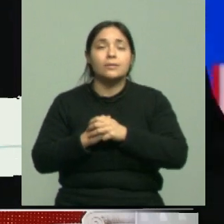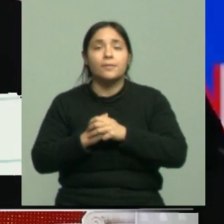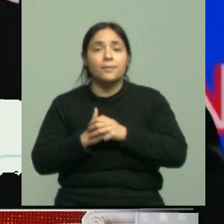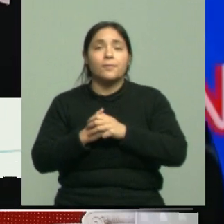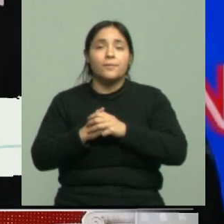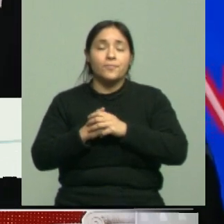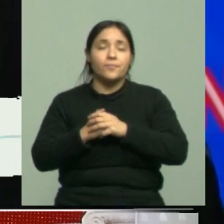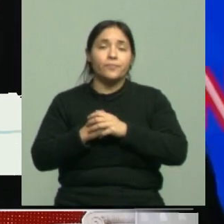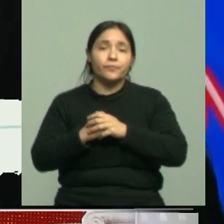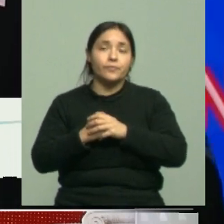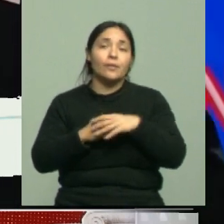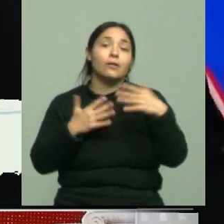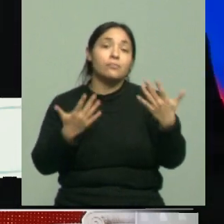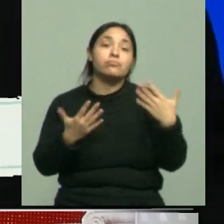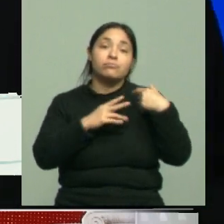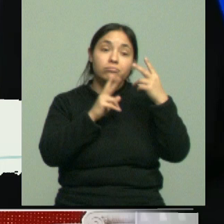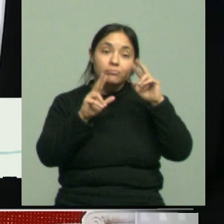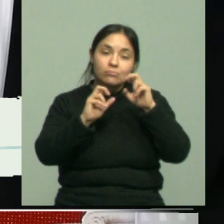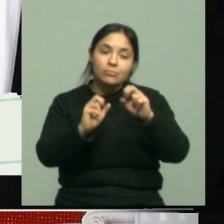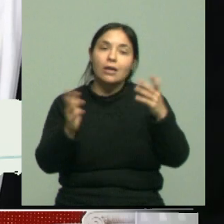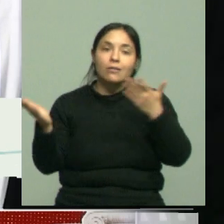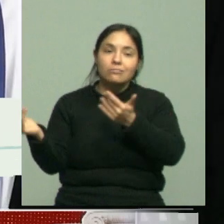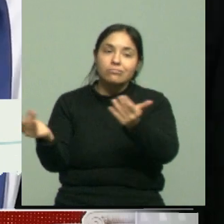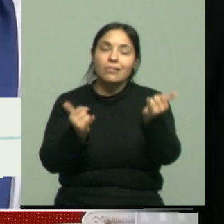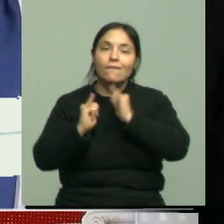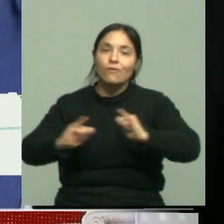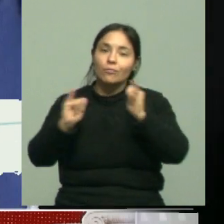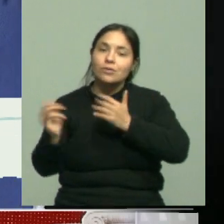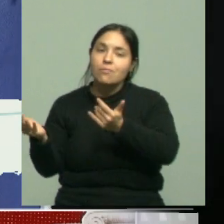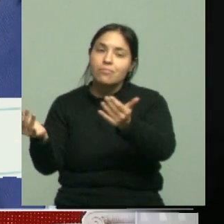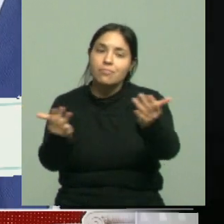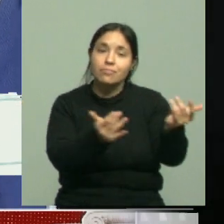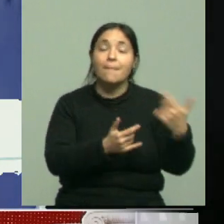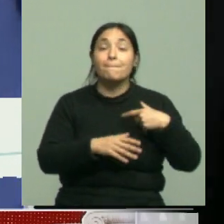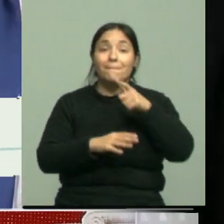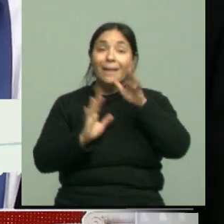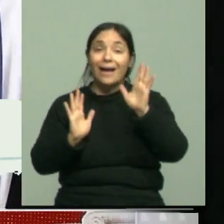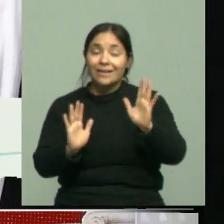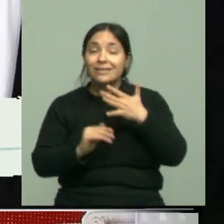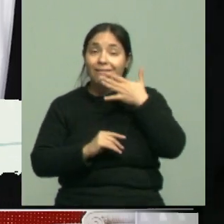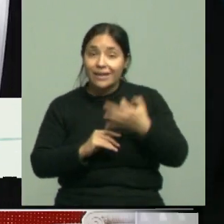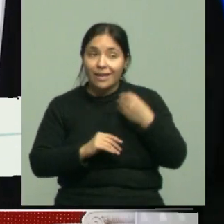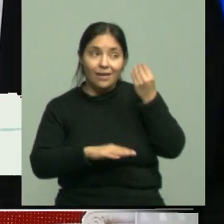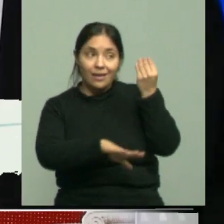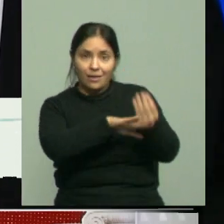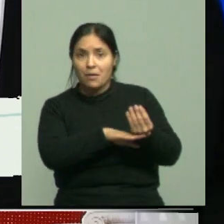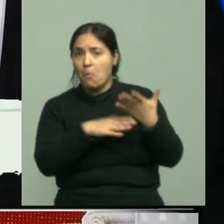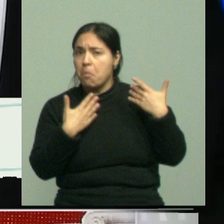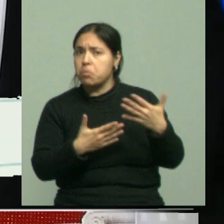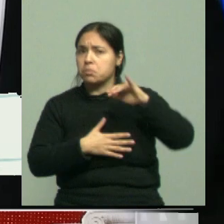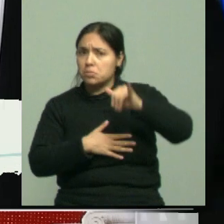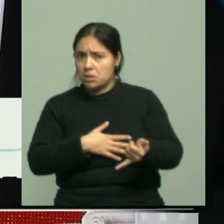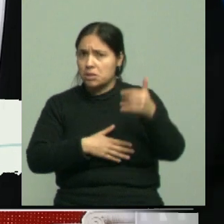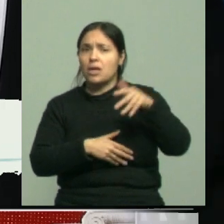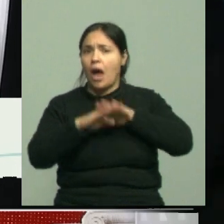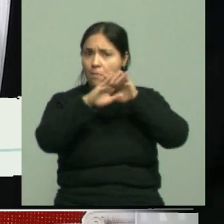cuando uno maneja los relevamientos, la realidad es que se la interpreta como una candidata potable, con un cúmulo de